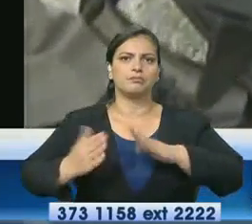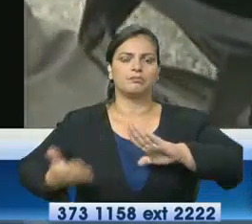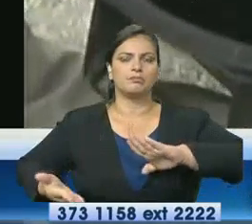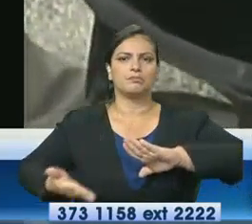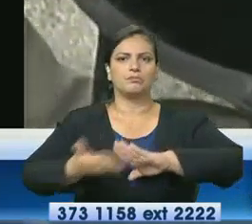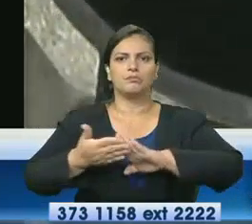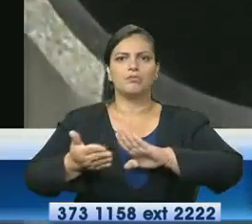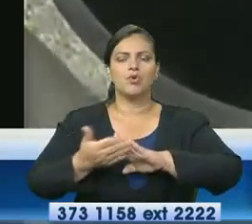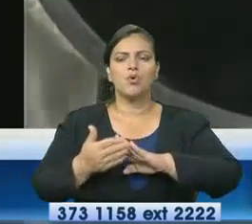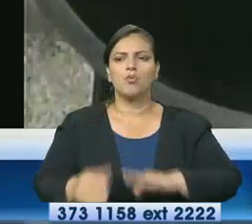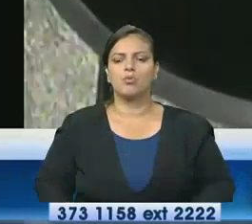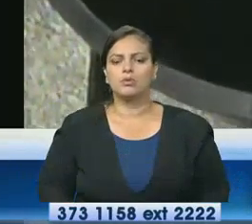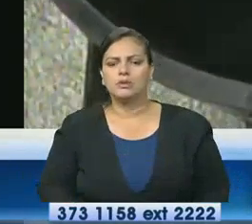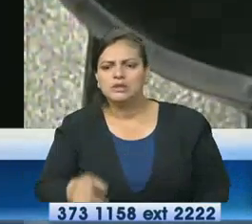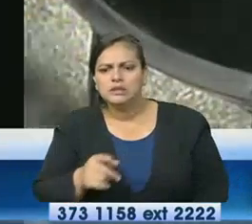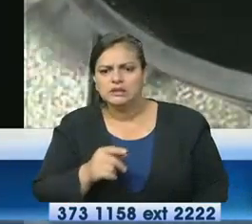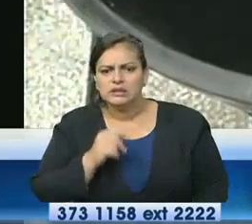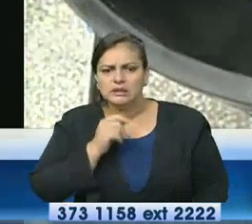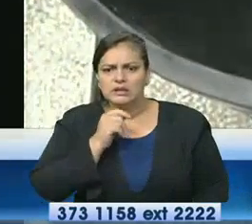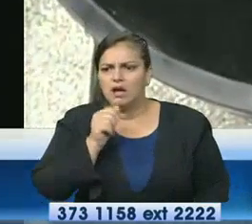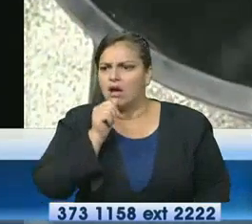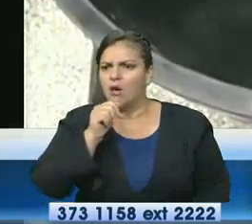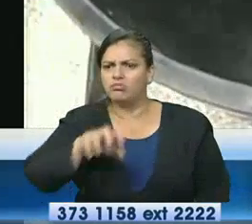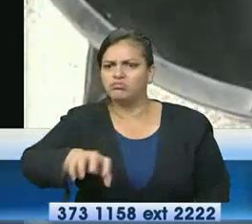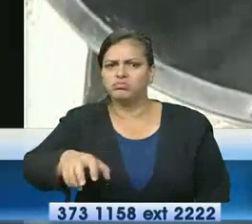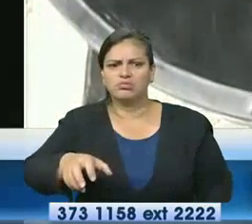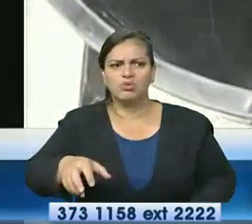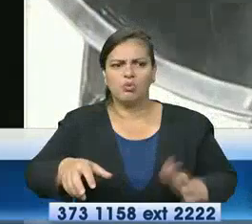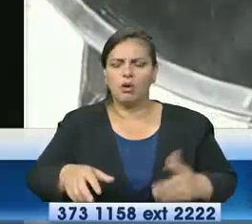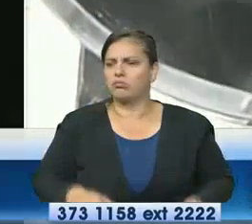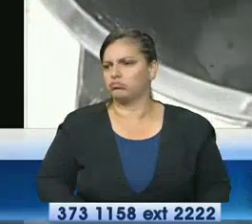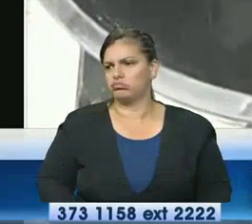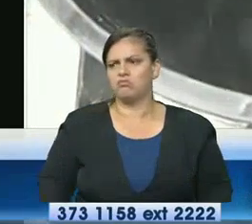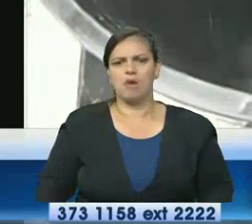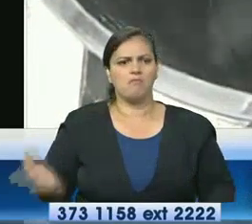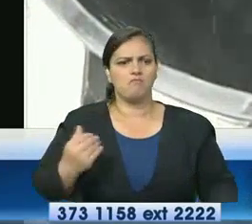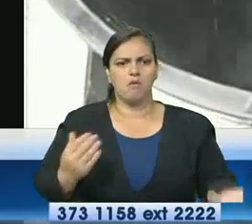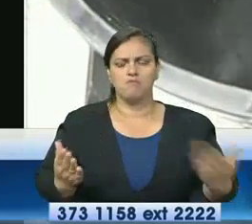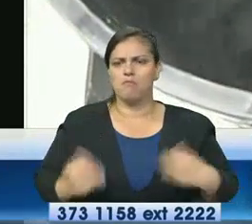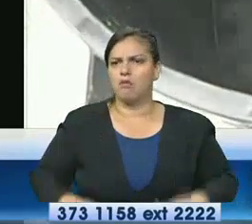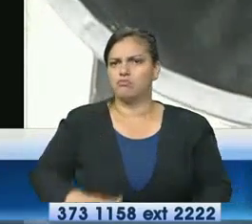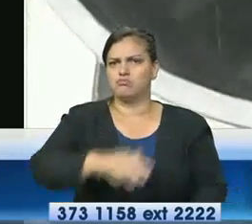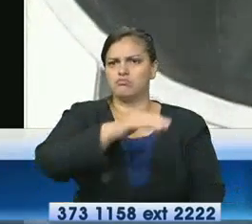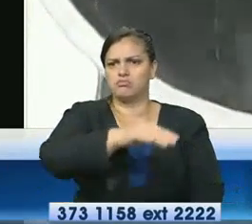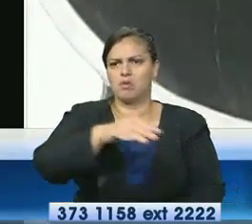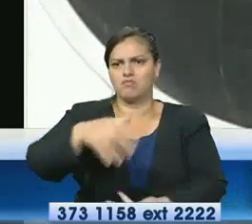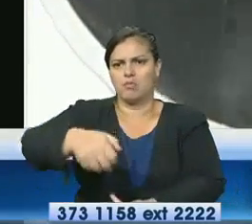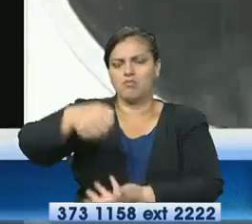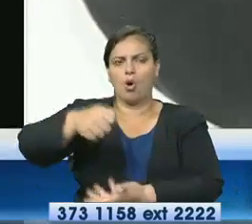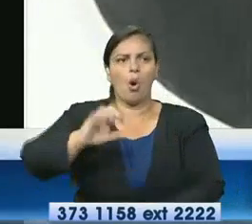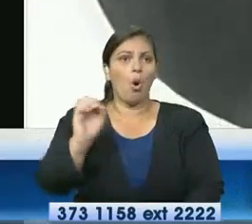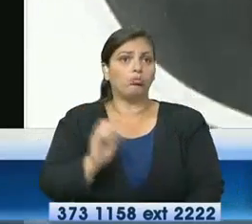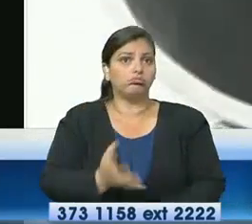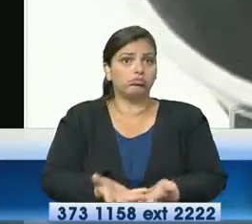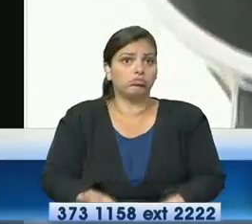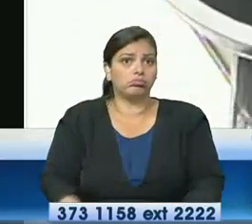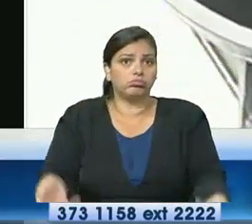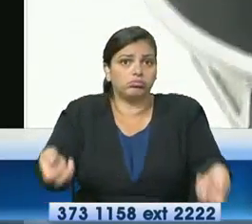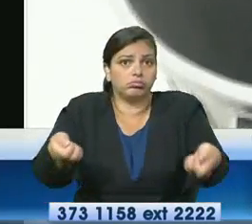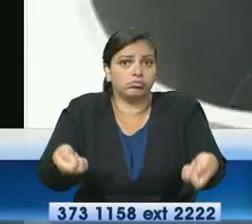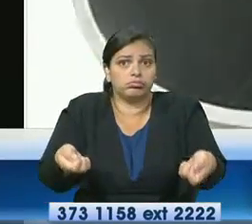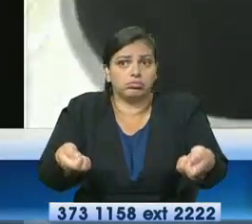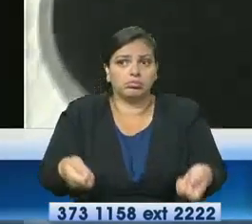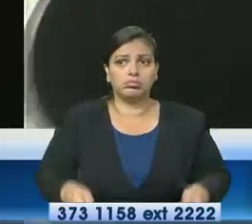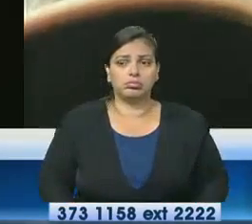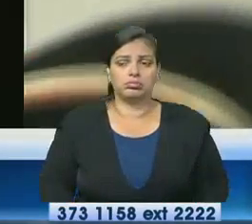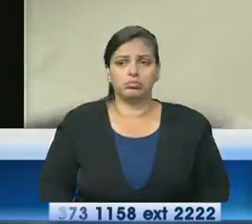También me cuentan que las ollas, ellos tratan de, como son muchas horas, ellos esperan no tener ningún inconveniente. Señora, buenos